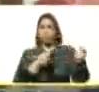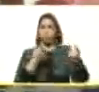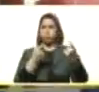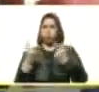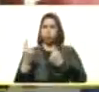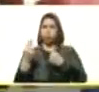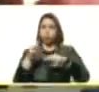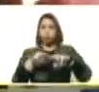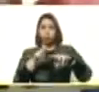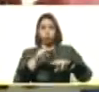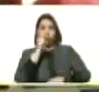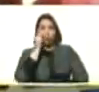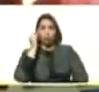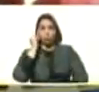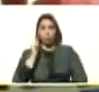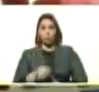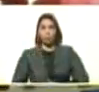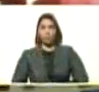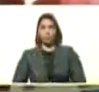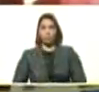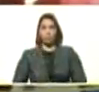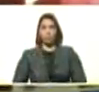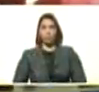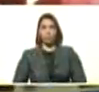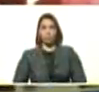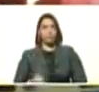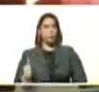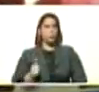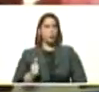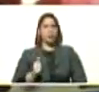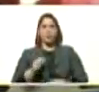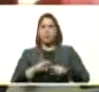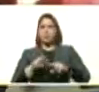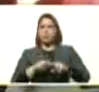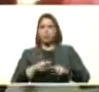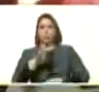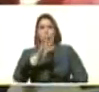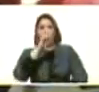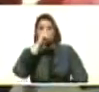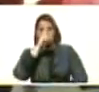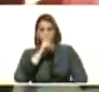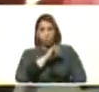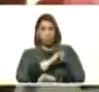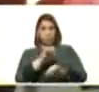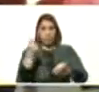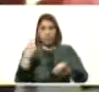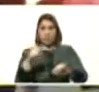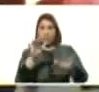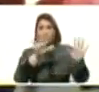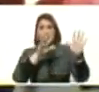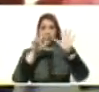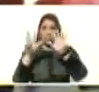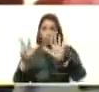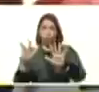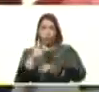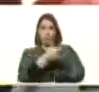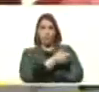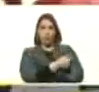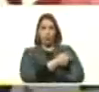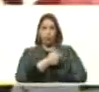los niños y las niñas. Cualquier niño de 4 años ya tiene 18 vacunas en su